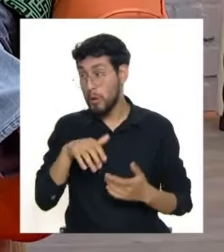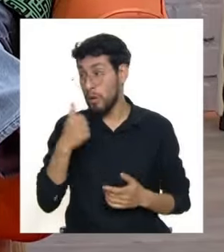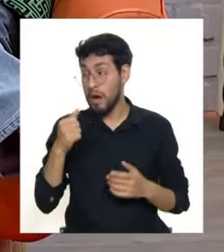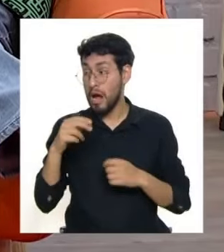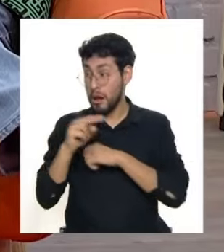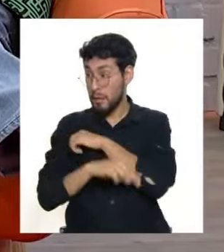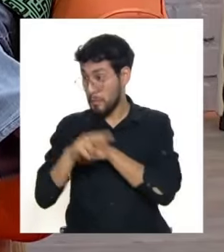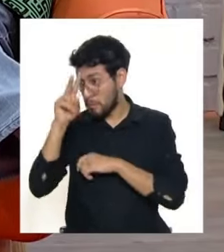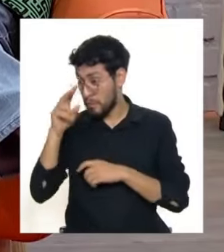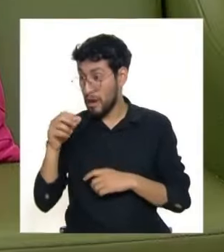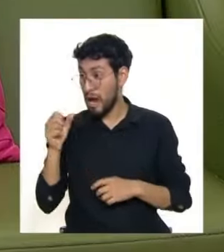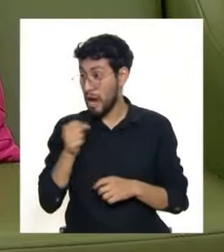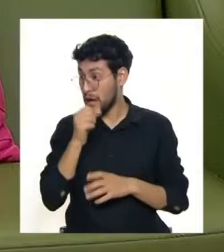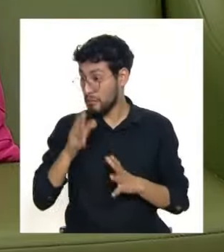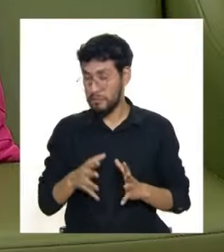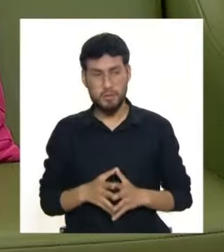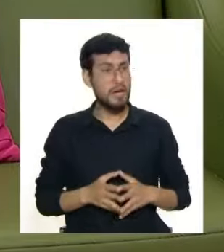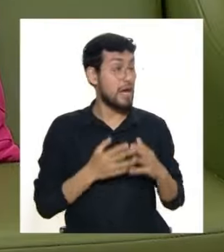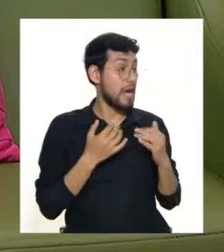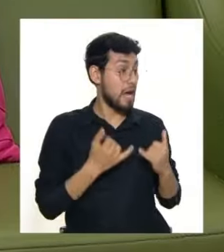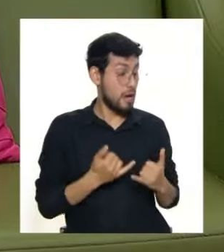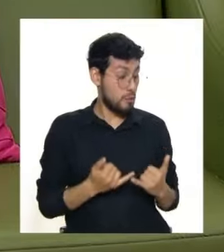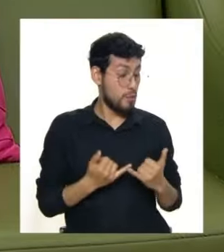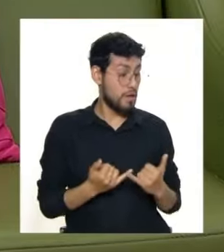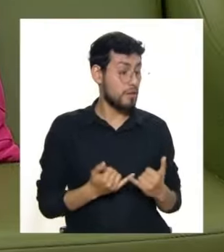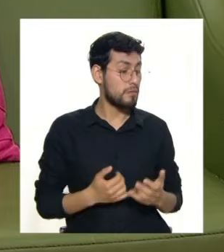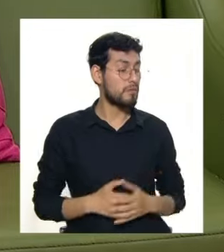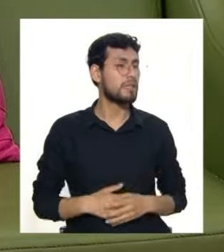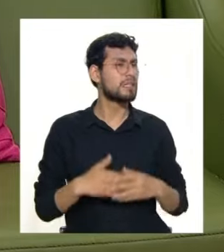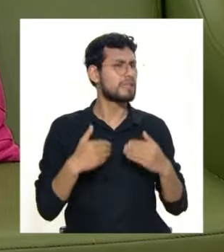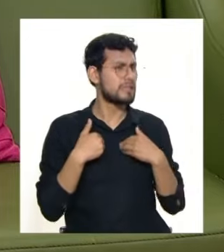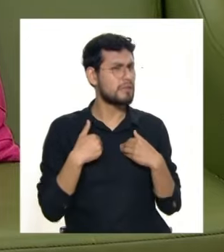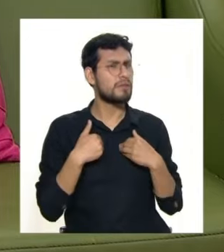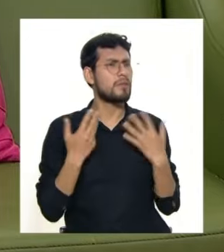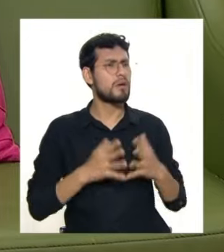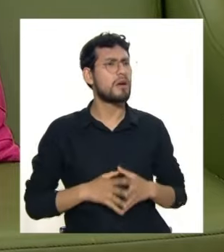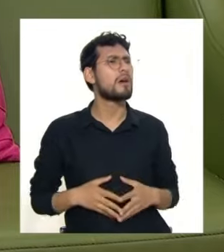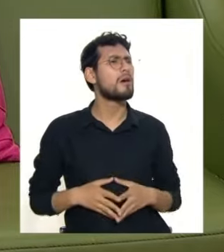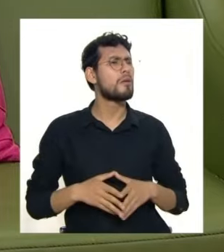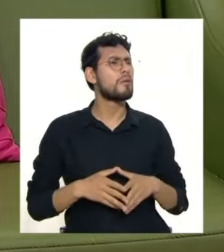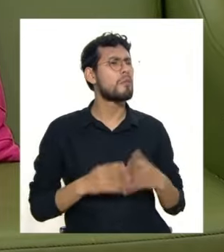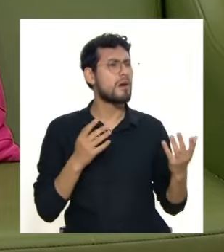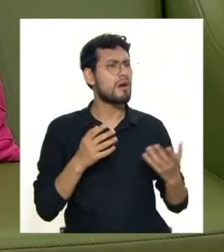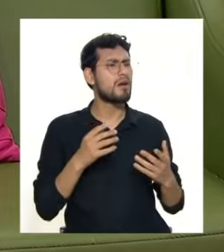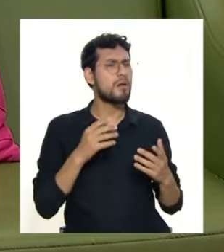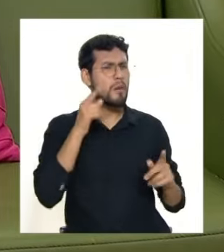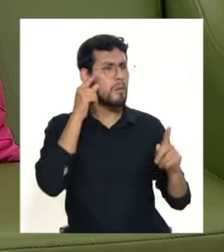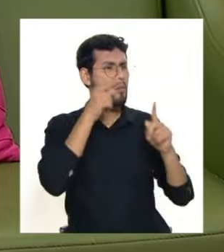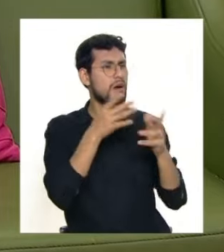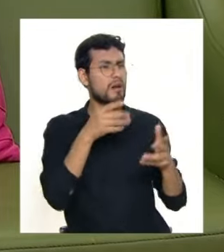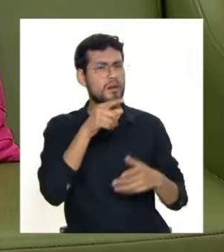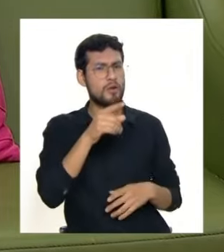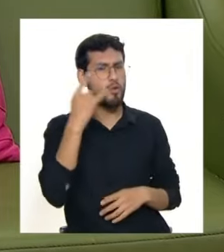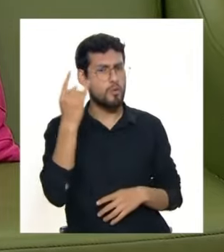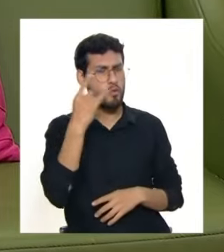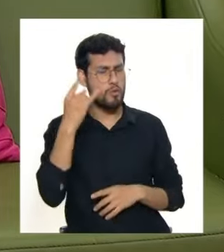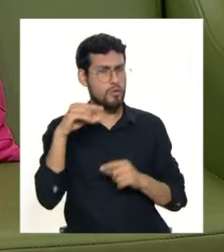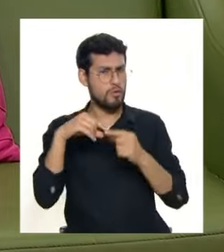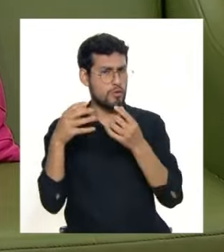artista nacional. Mira, ahora mismo nosotros tenemos en agenda con un artista que está radicado en Estados